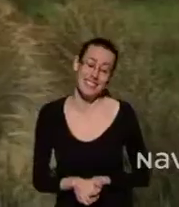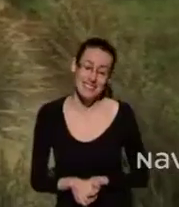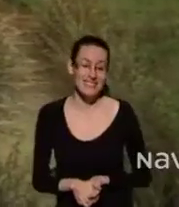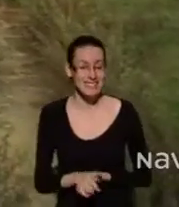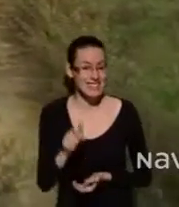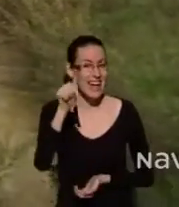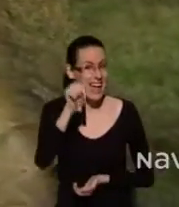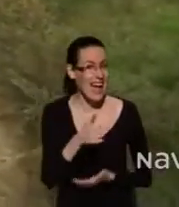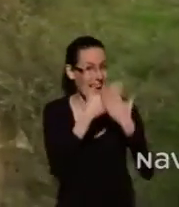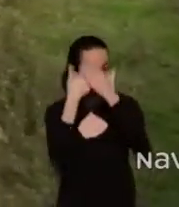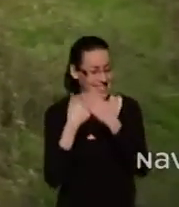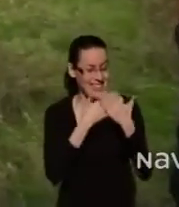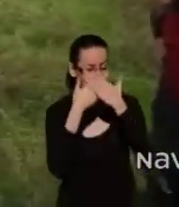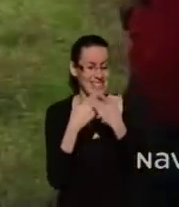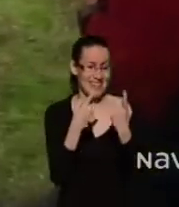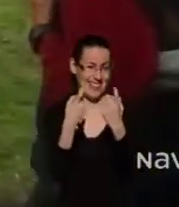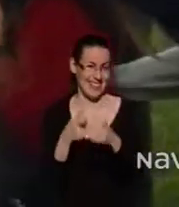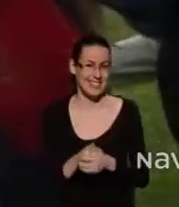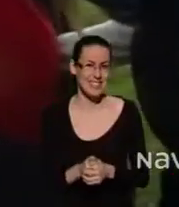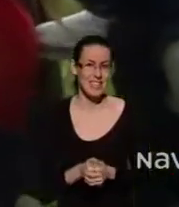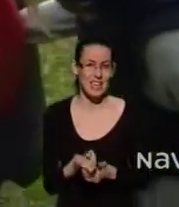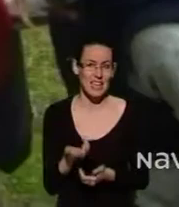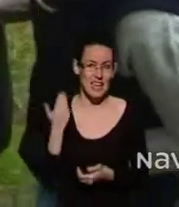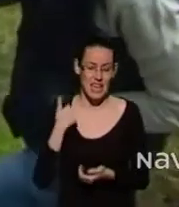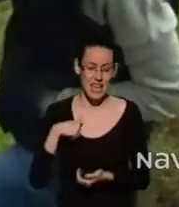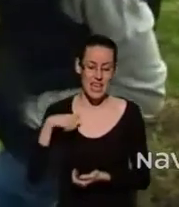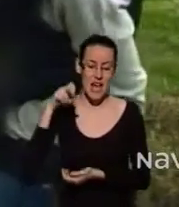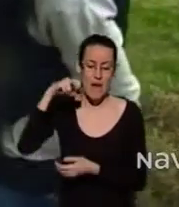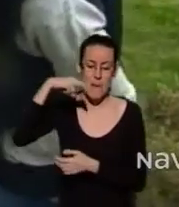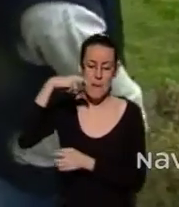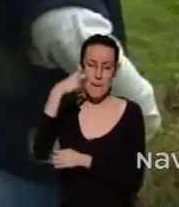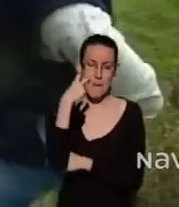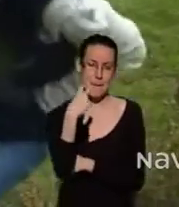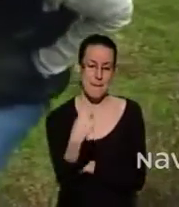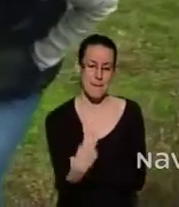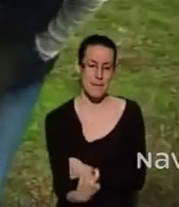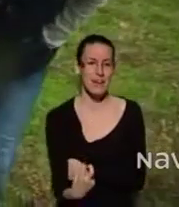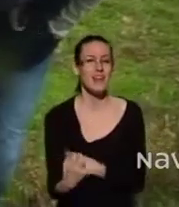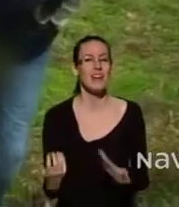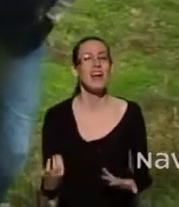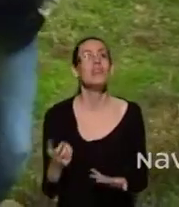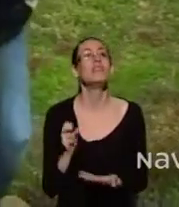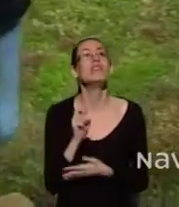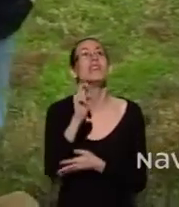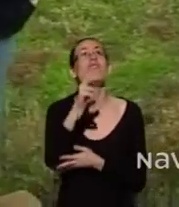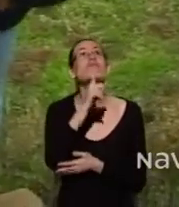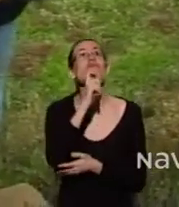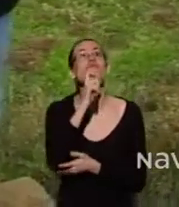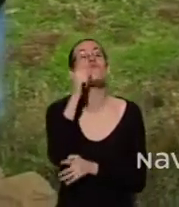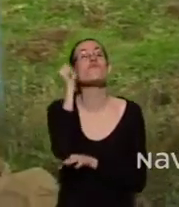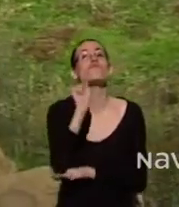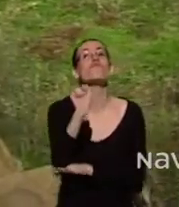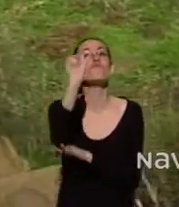Hace falta estudiar. Ya hemos bajado cara abajo. ¿Y en Aibar cómo se sube? Cara arriba. Cara arriba.